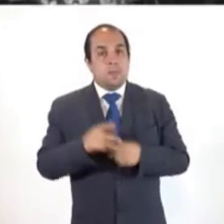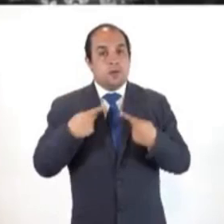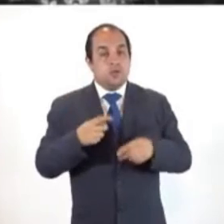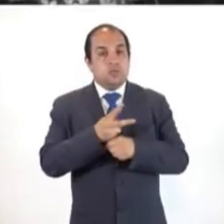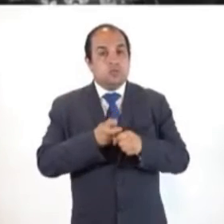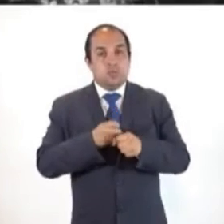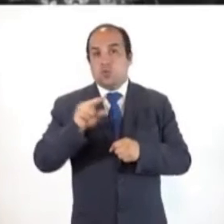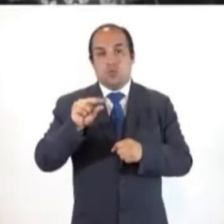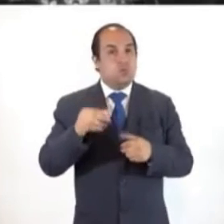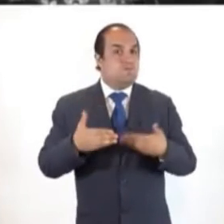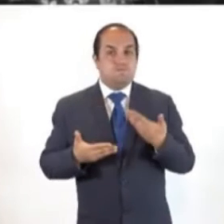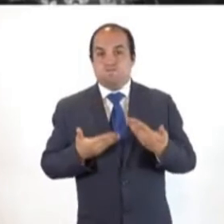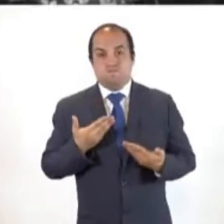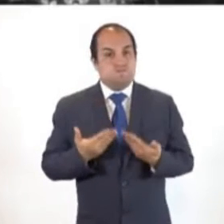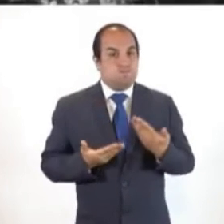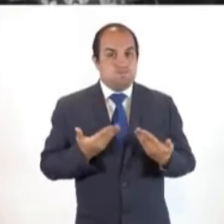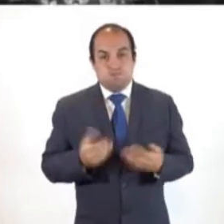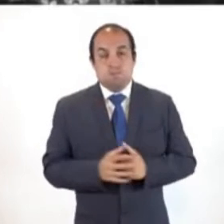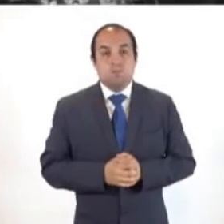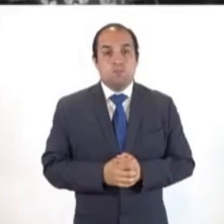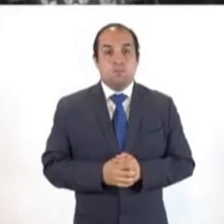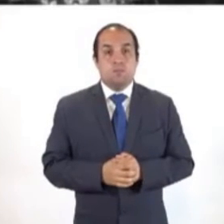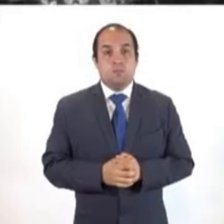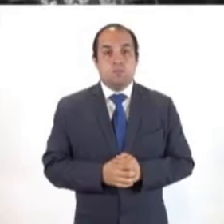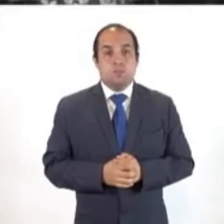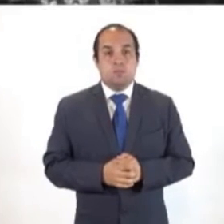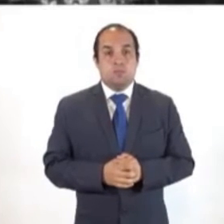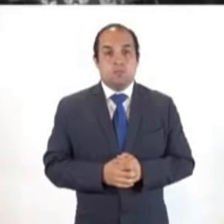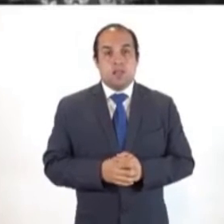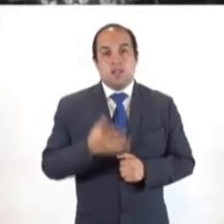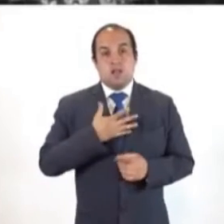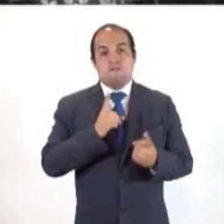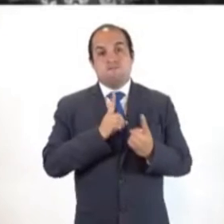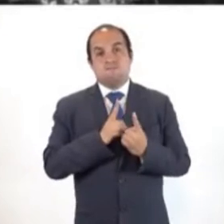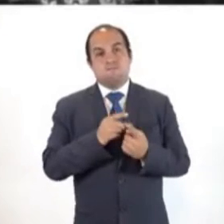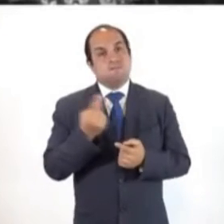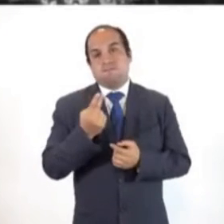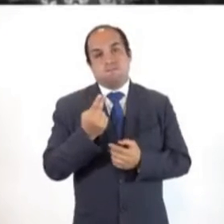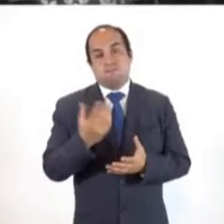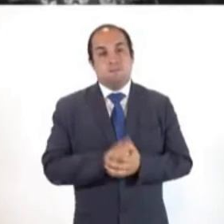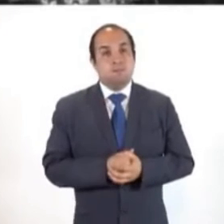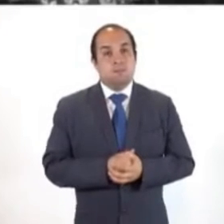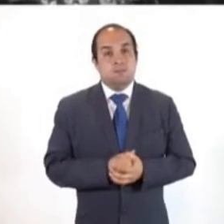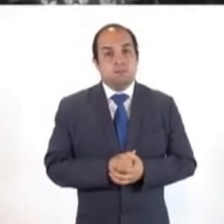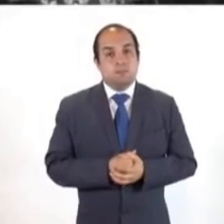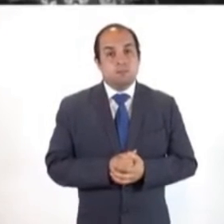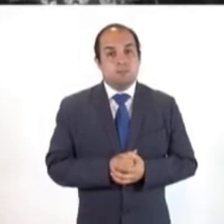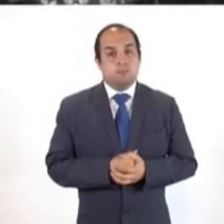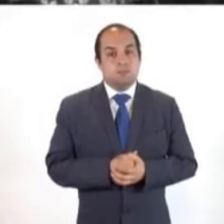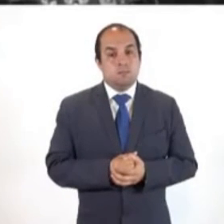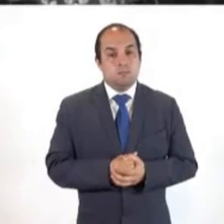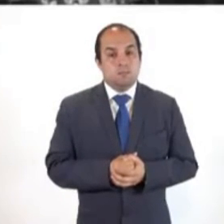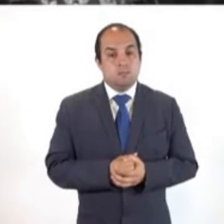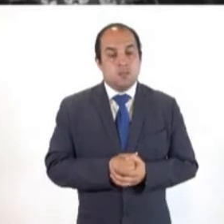industria, no bailes, que implican pues evidentemente una cercanía física. Y aquí hay un error en la presentación,